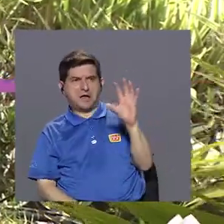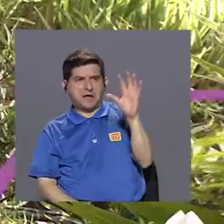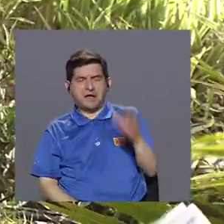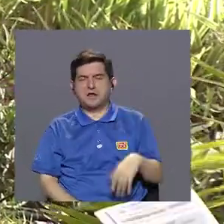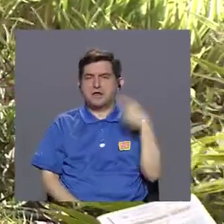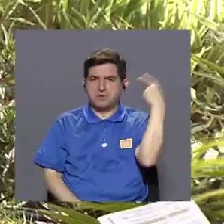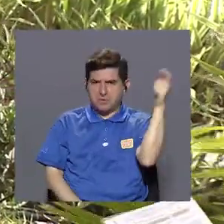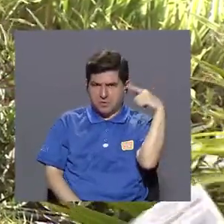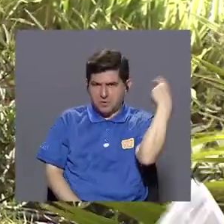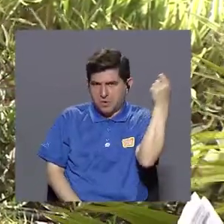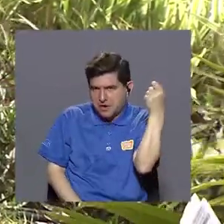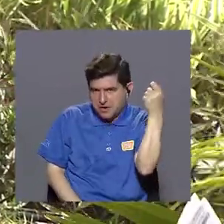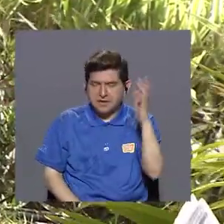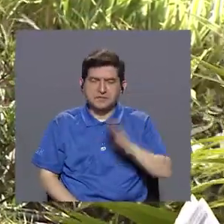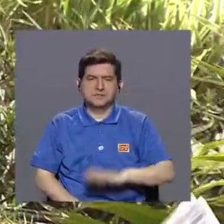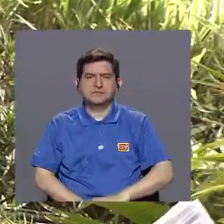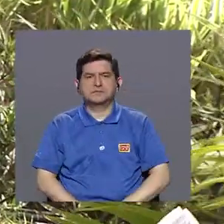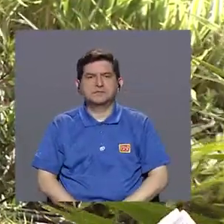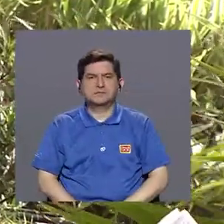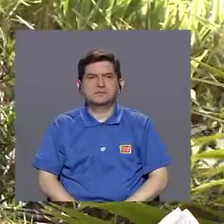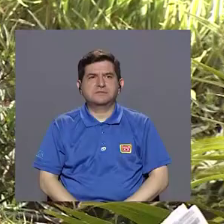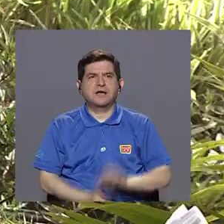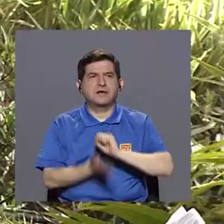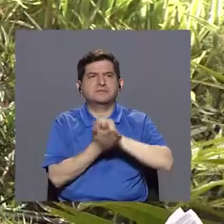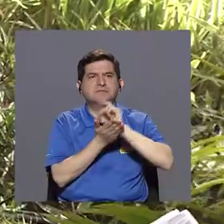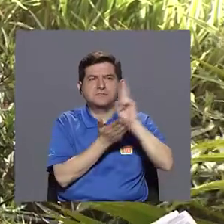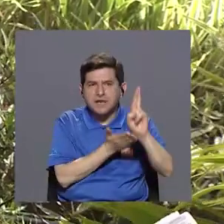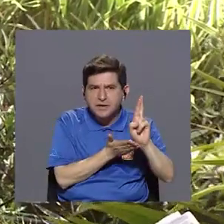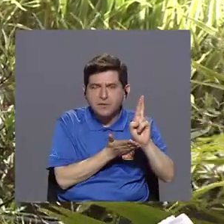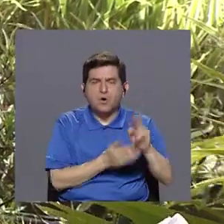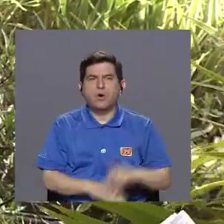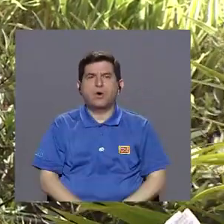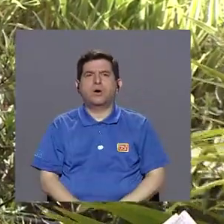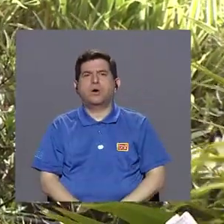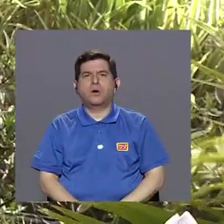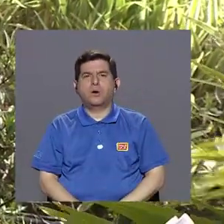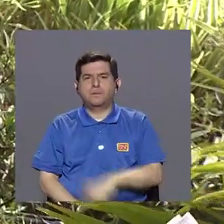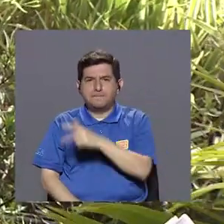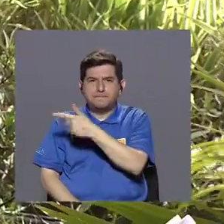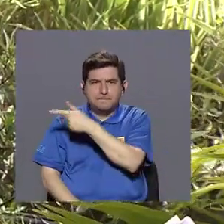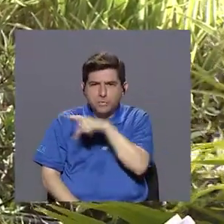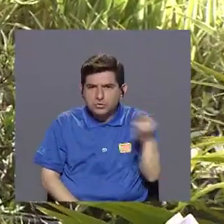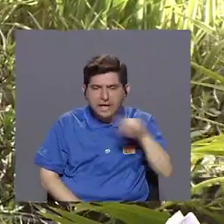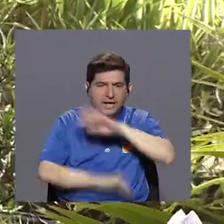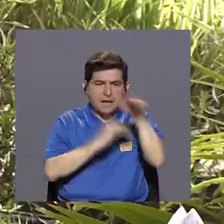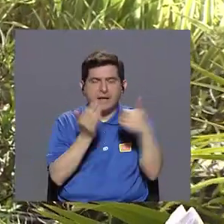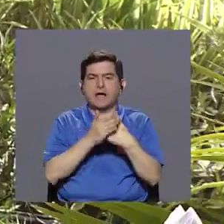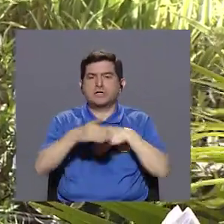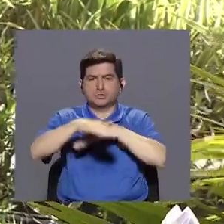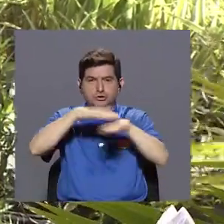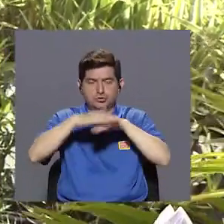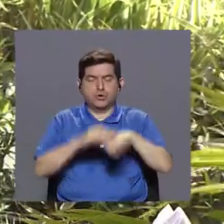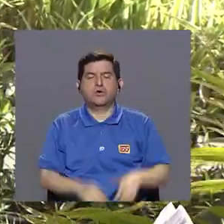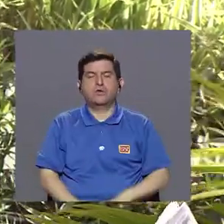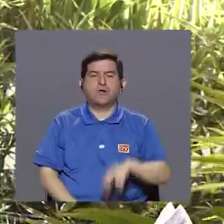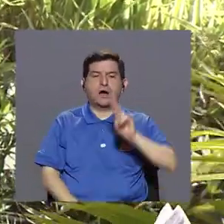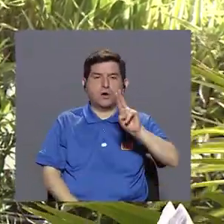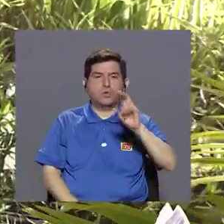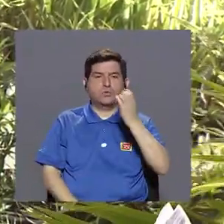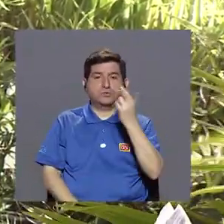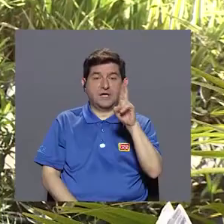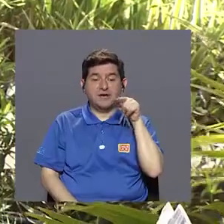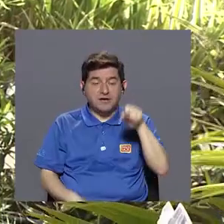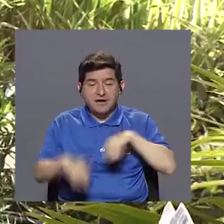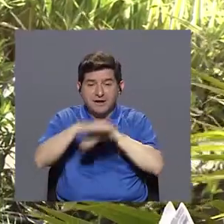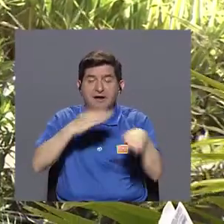con Guanacaste, con San Ramón, Punta Arenas, todas las sedes dentro de la Universidad de Costa Rica. La ventaja es